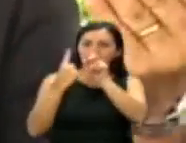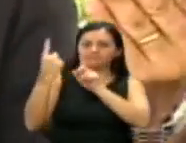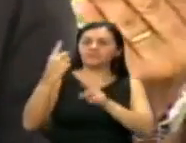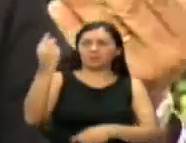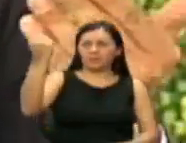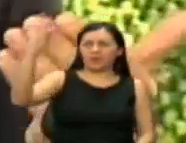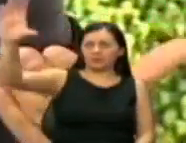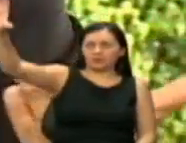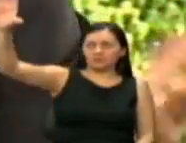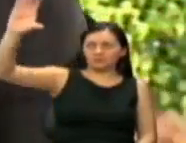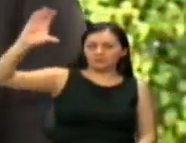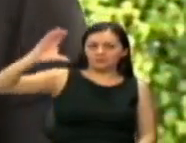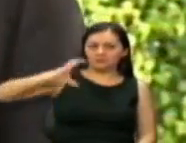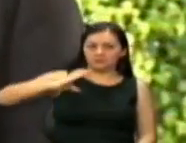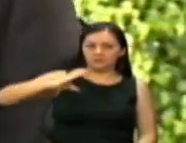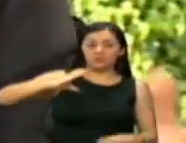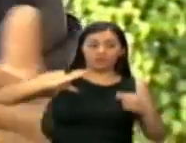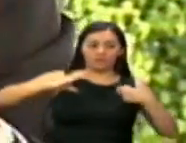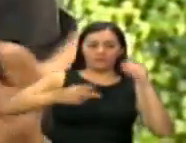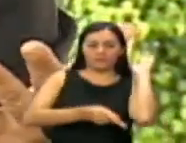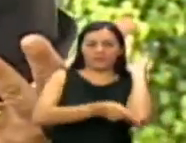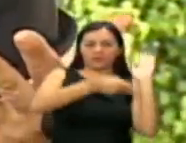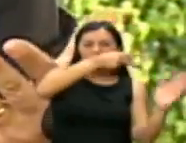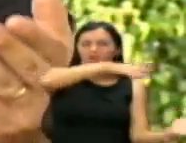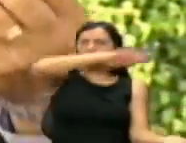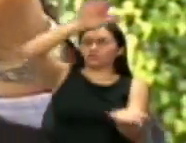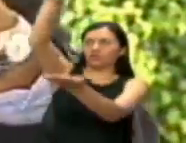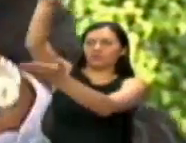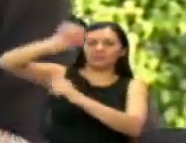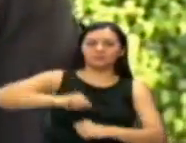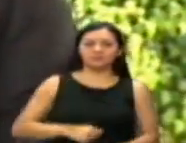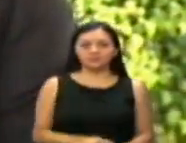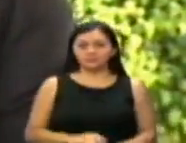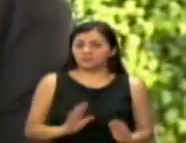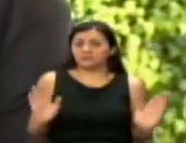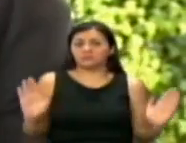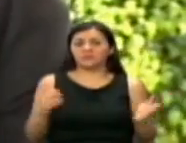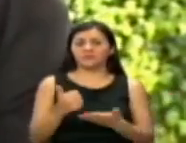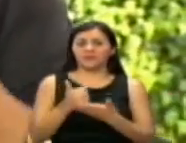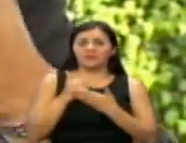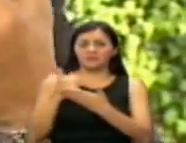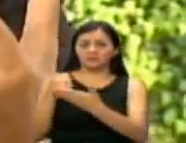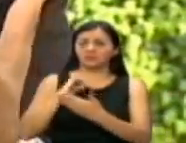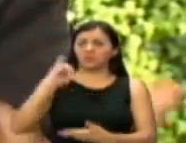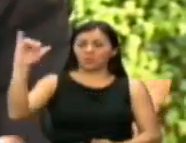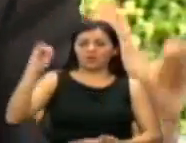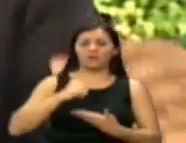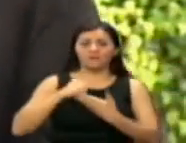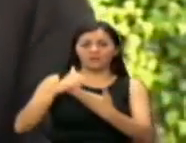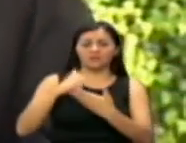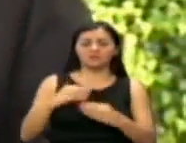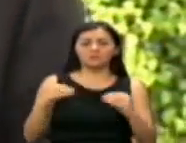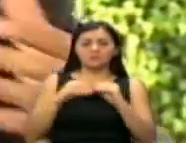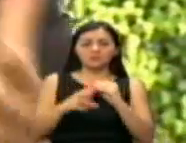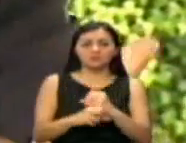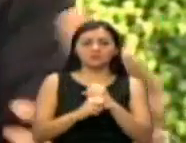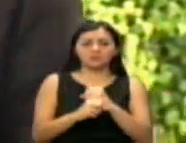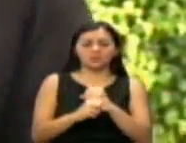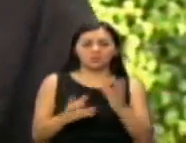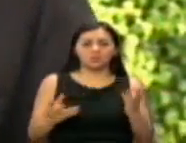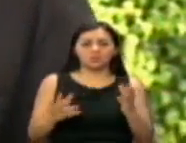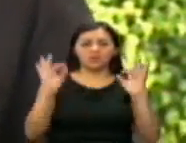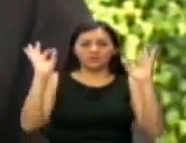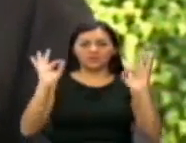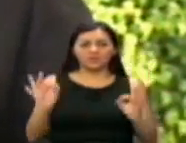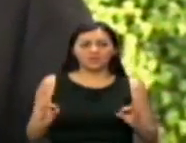préstenos dinero y le pagamos con petróleo. Es beneficio mutuo. Nosotros recibimos financiamiento y ellos aseguran sus fuentes energéticas,